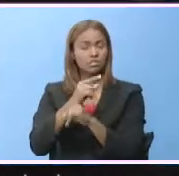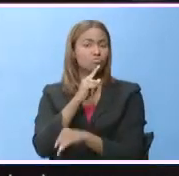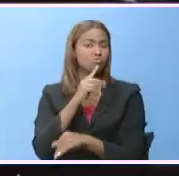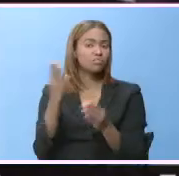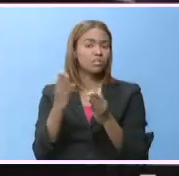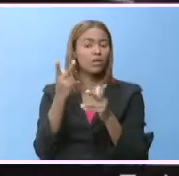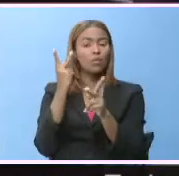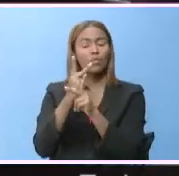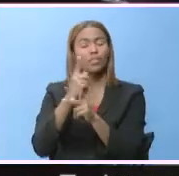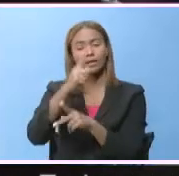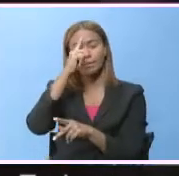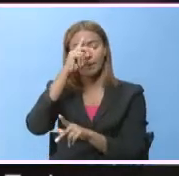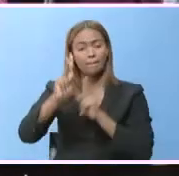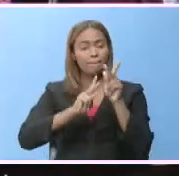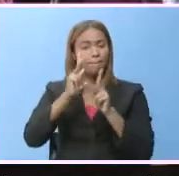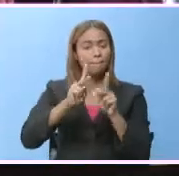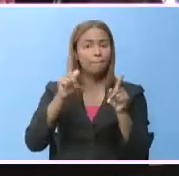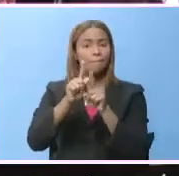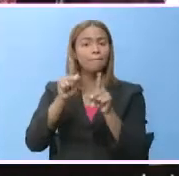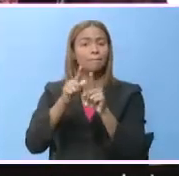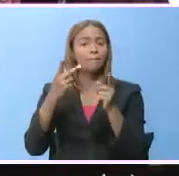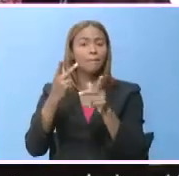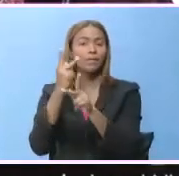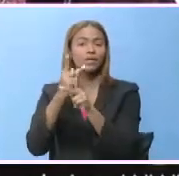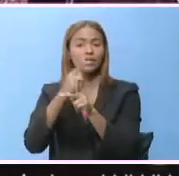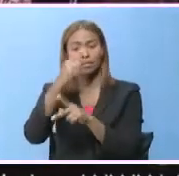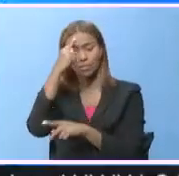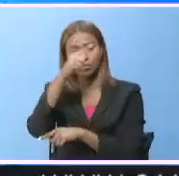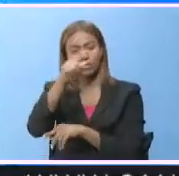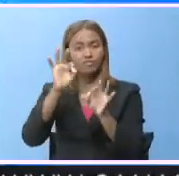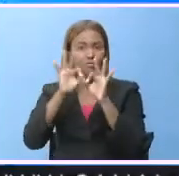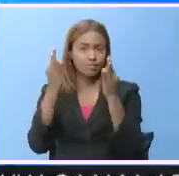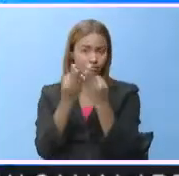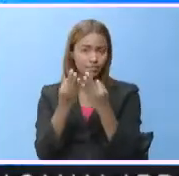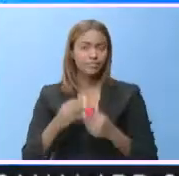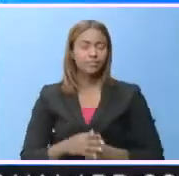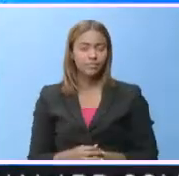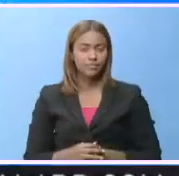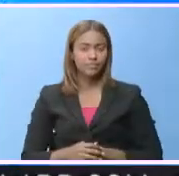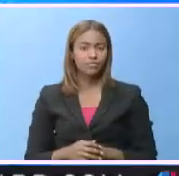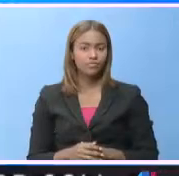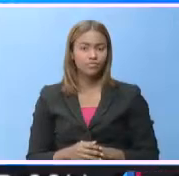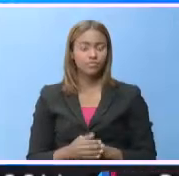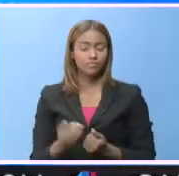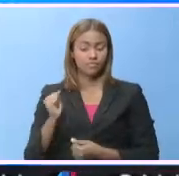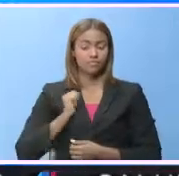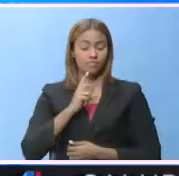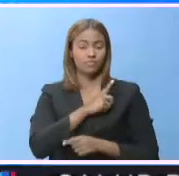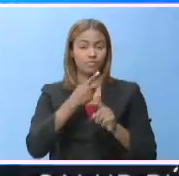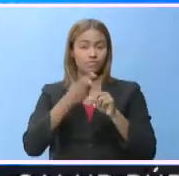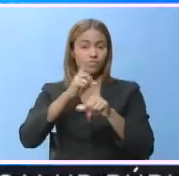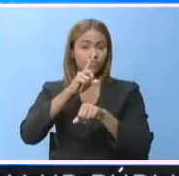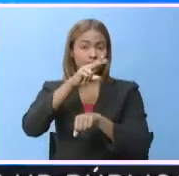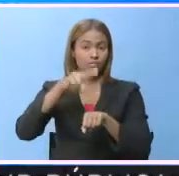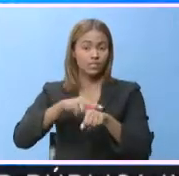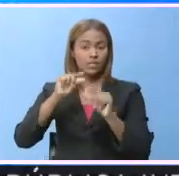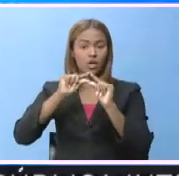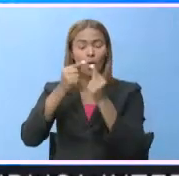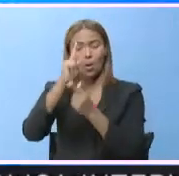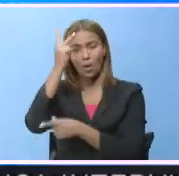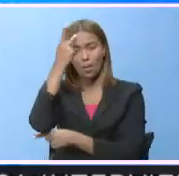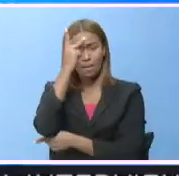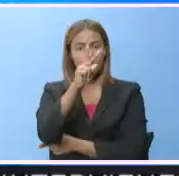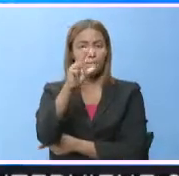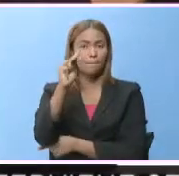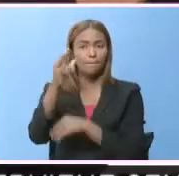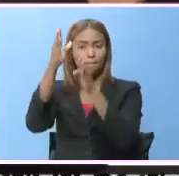velar por la población y también velar por la familia. Y la senadora del Distrito Nacional del Partido Revolucionario